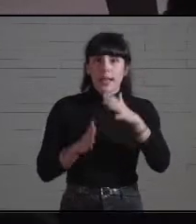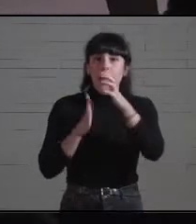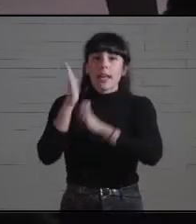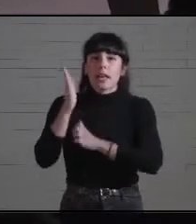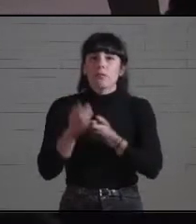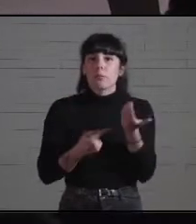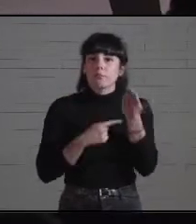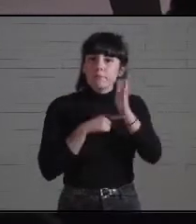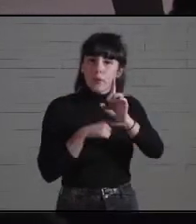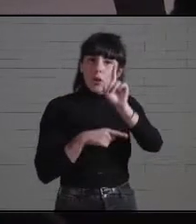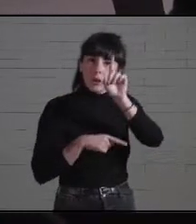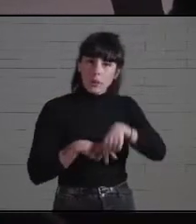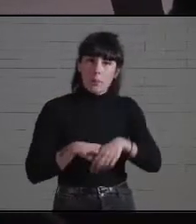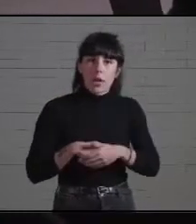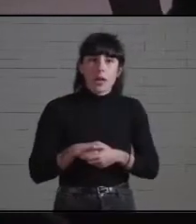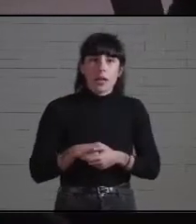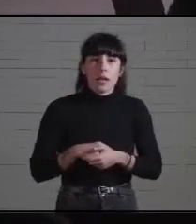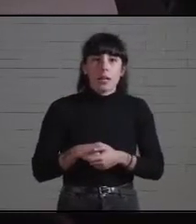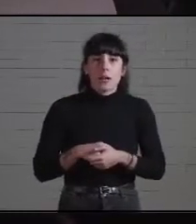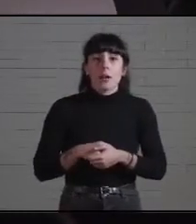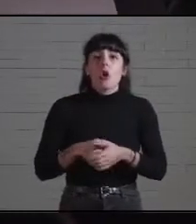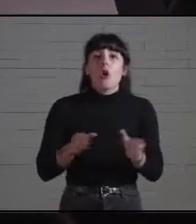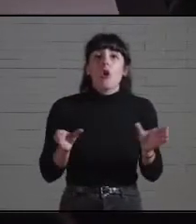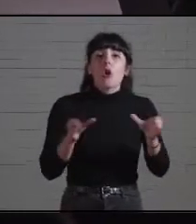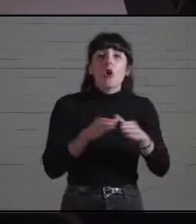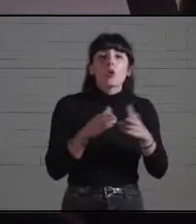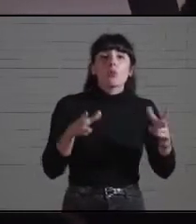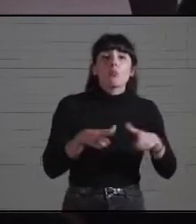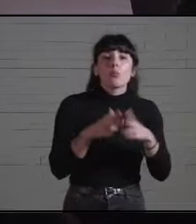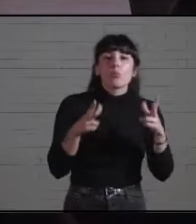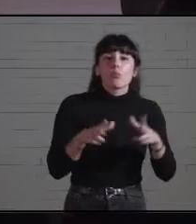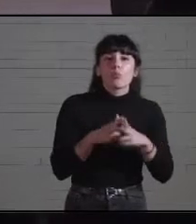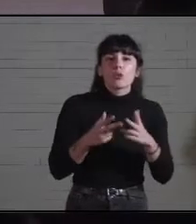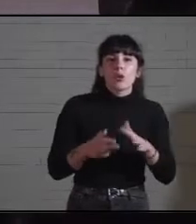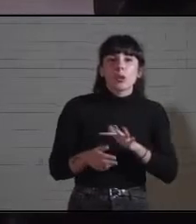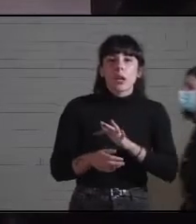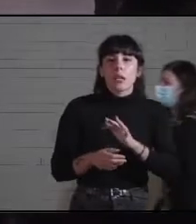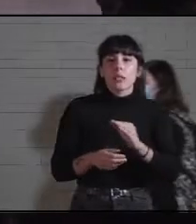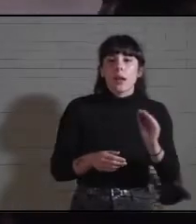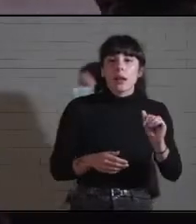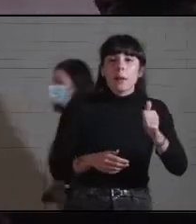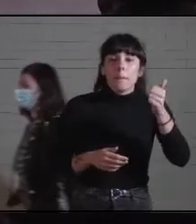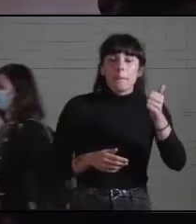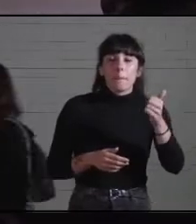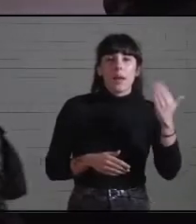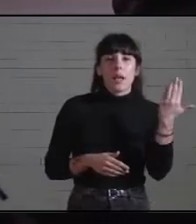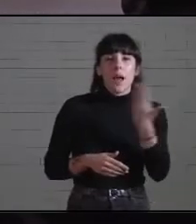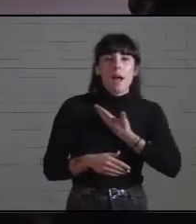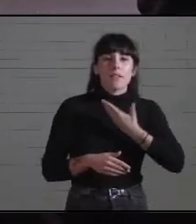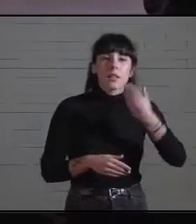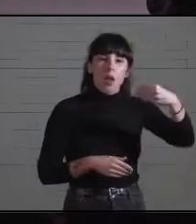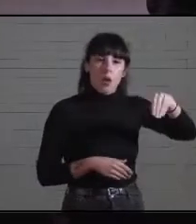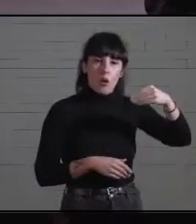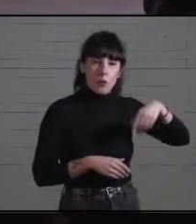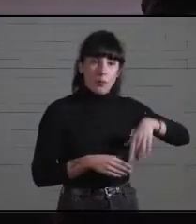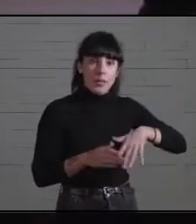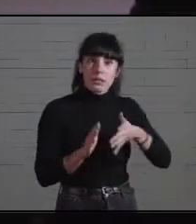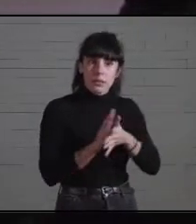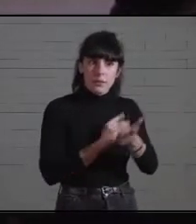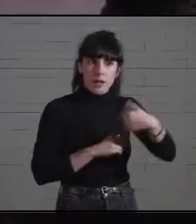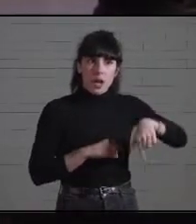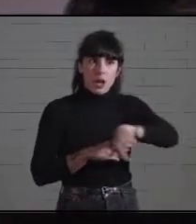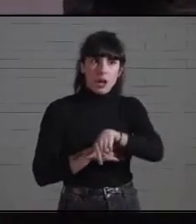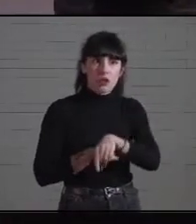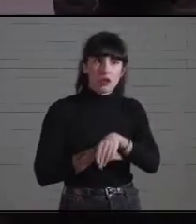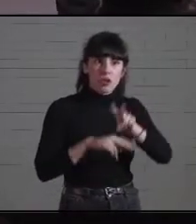nuevo. Uno de los grupos sociales más afectados han sido los jóvenes, y eso que aquí no analizamos a los jóvenes de